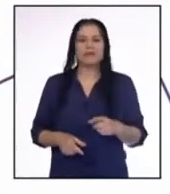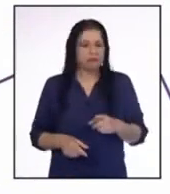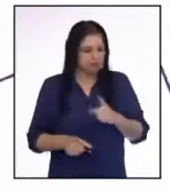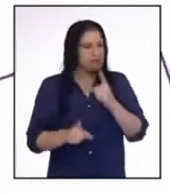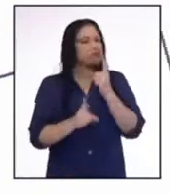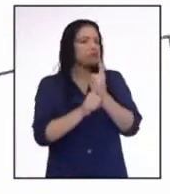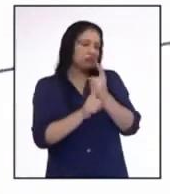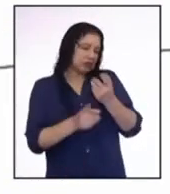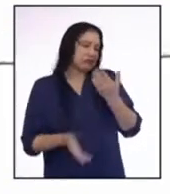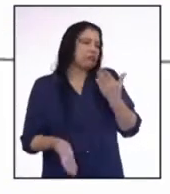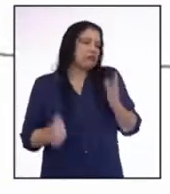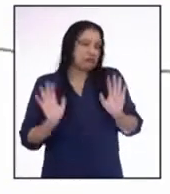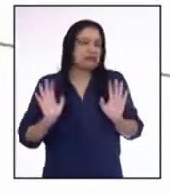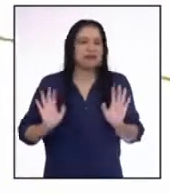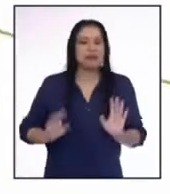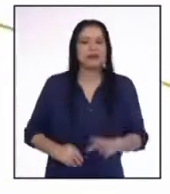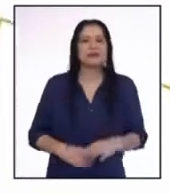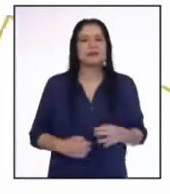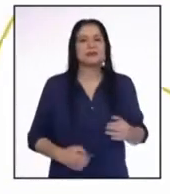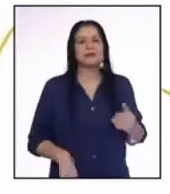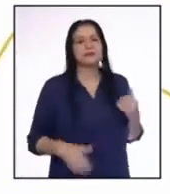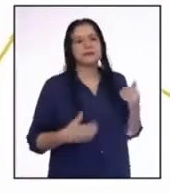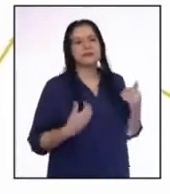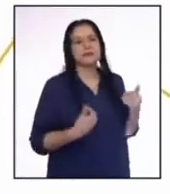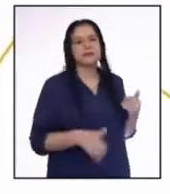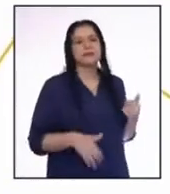Sí, es muy probable.